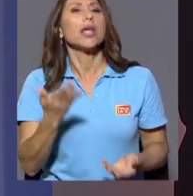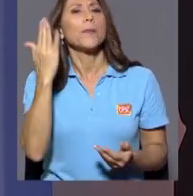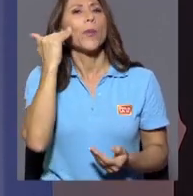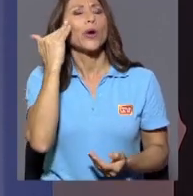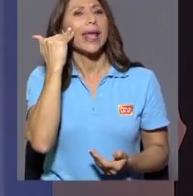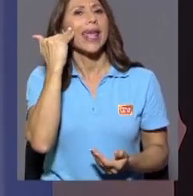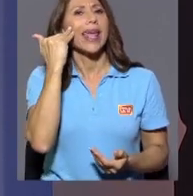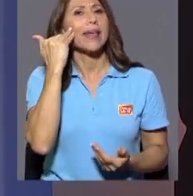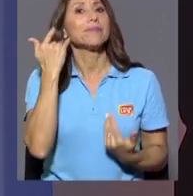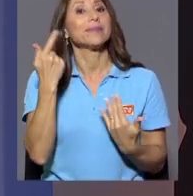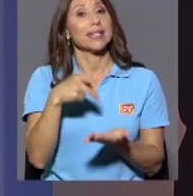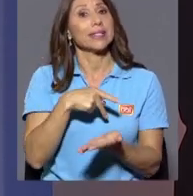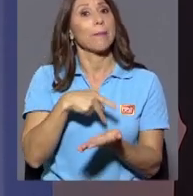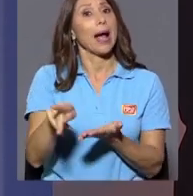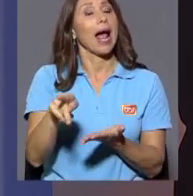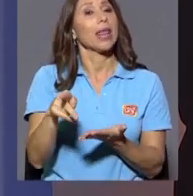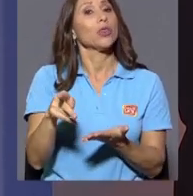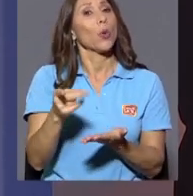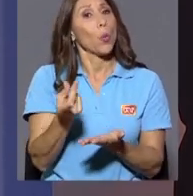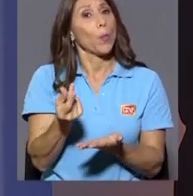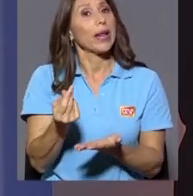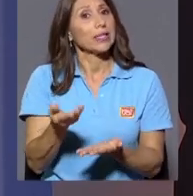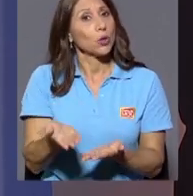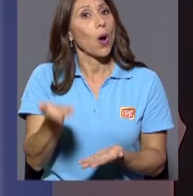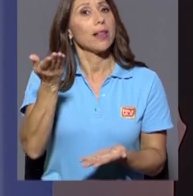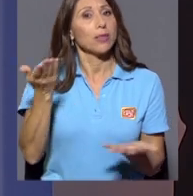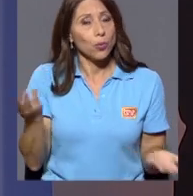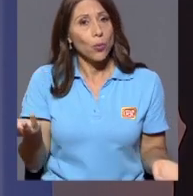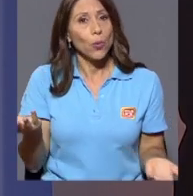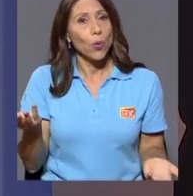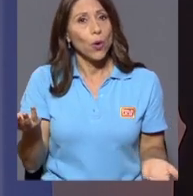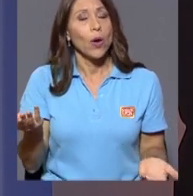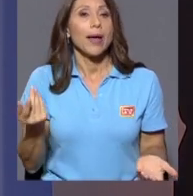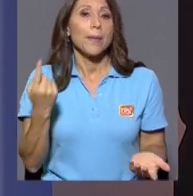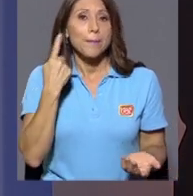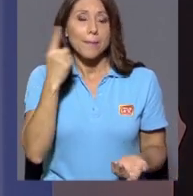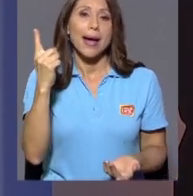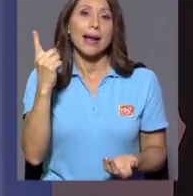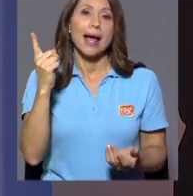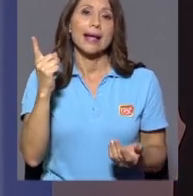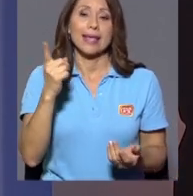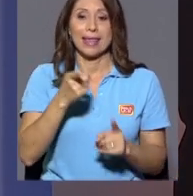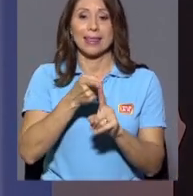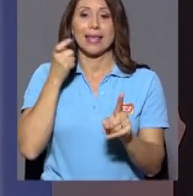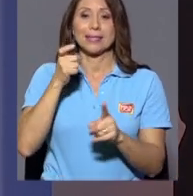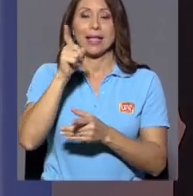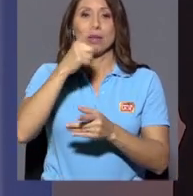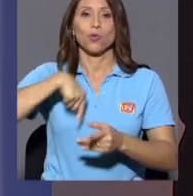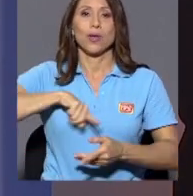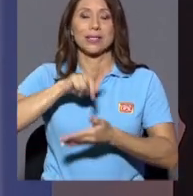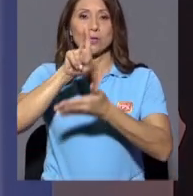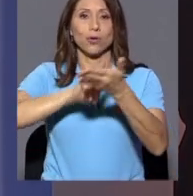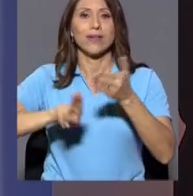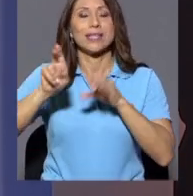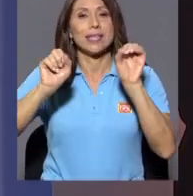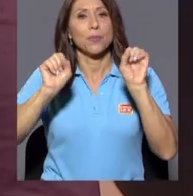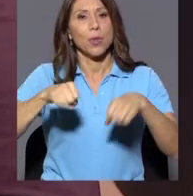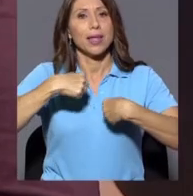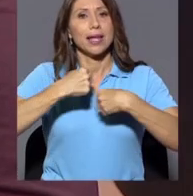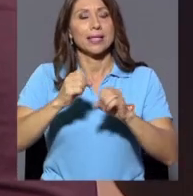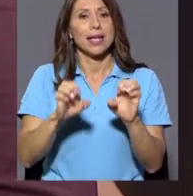se está pagando un alto precio inclusive de la necesidad de poder hacer desde nuestras universidades educación